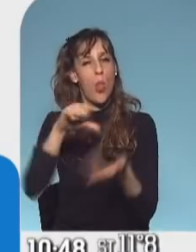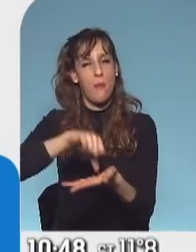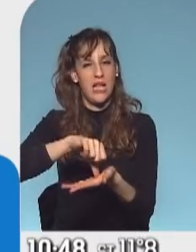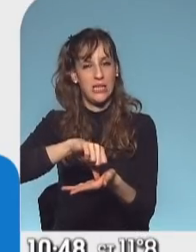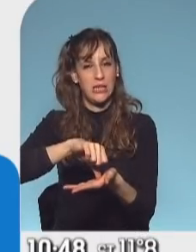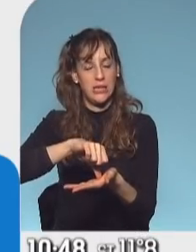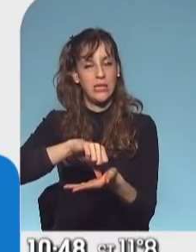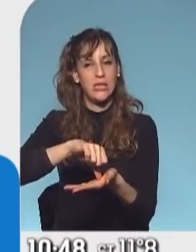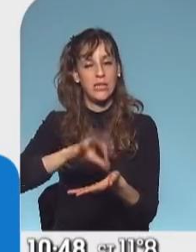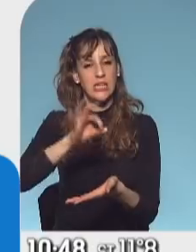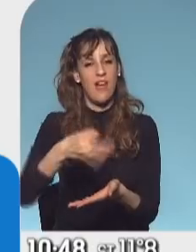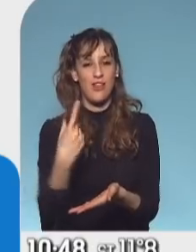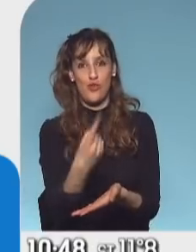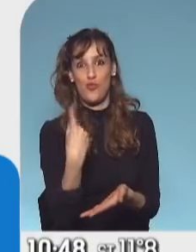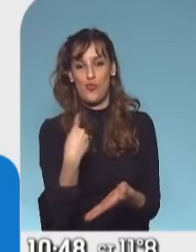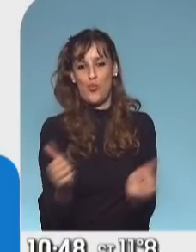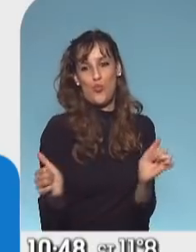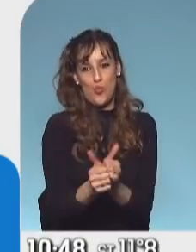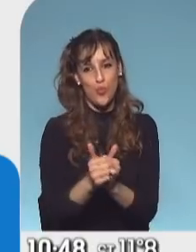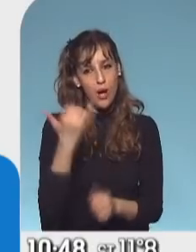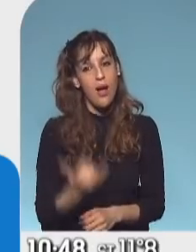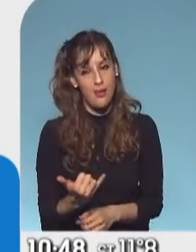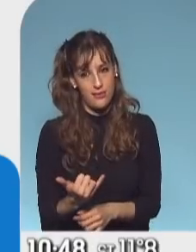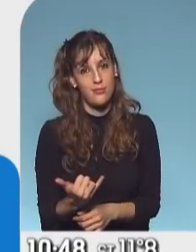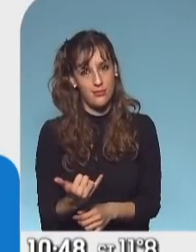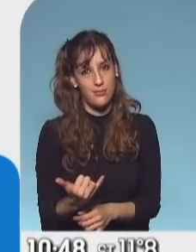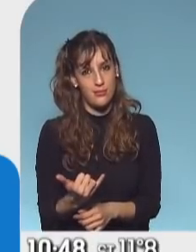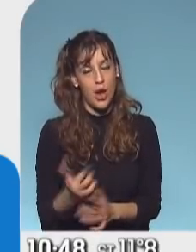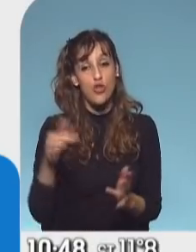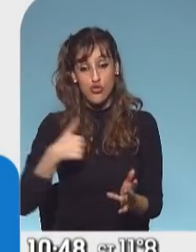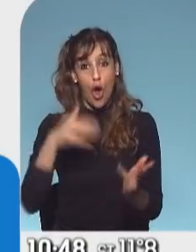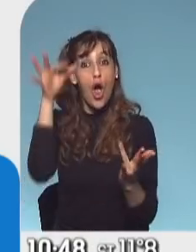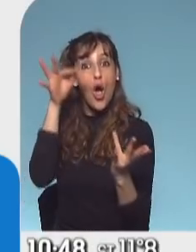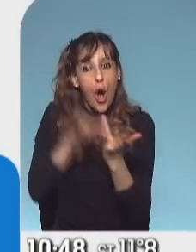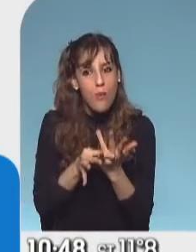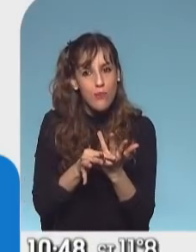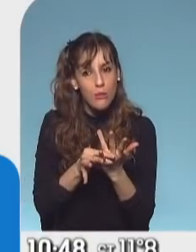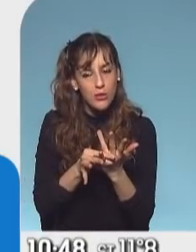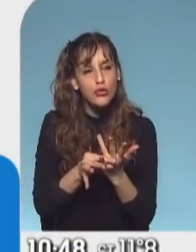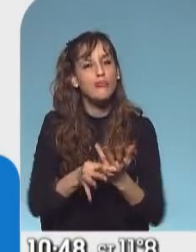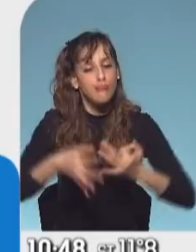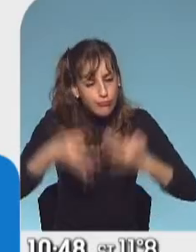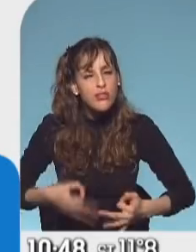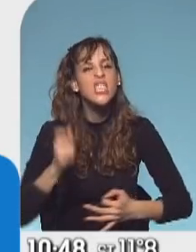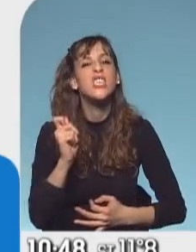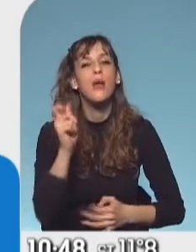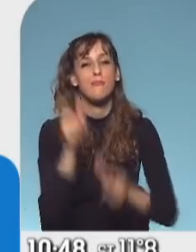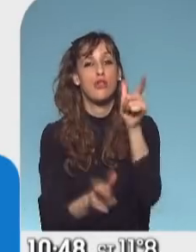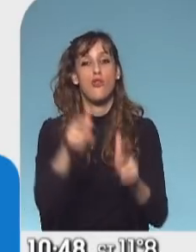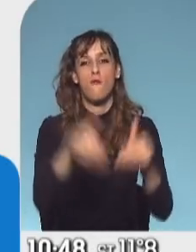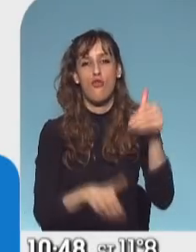con ustedes y ustedes deben contar conmigo. Porque el primer compromiso lo tengo con los que nos votaron, que son